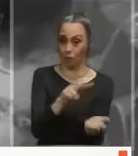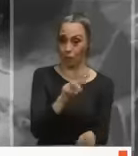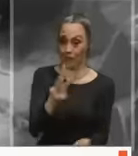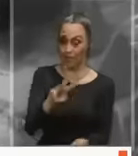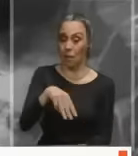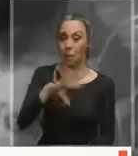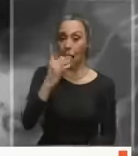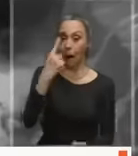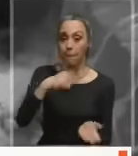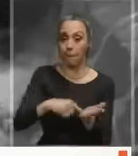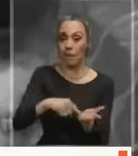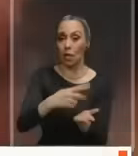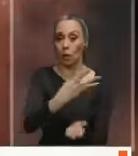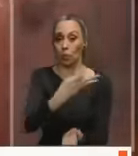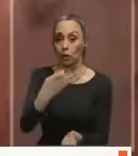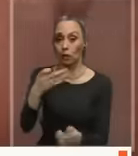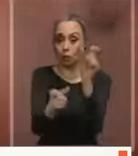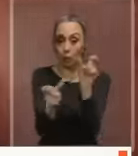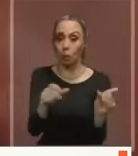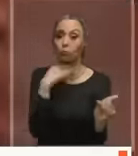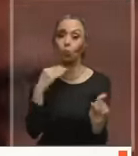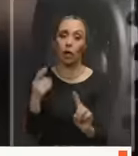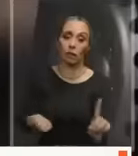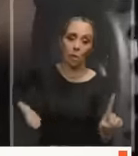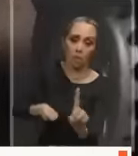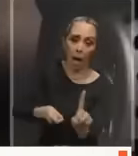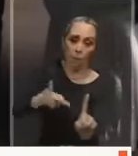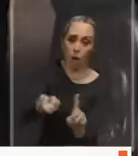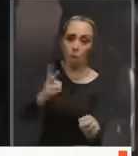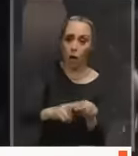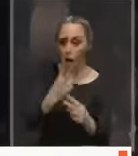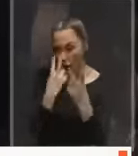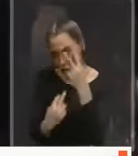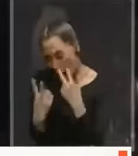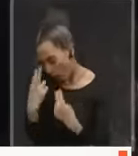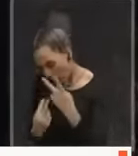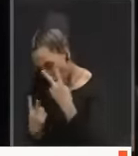más de 1.400 asesinatos.